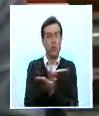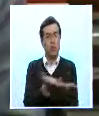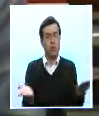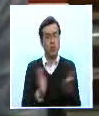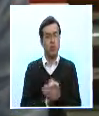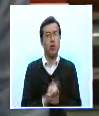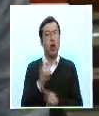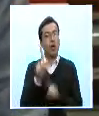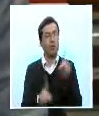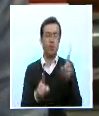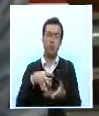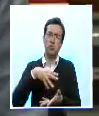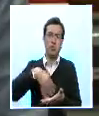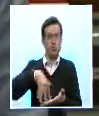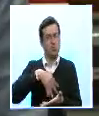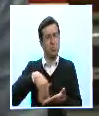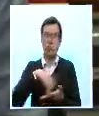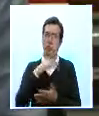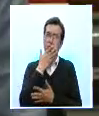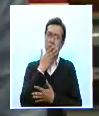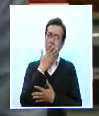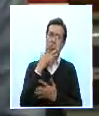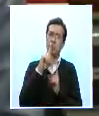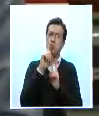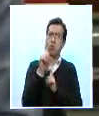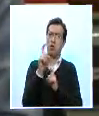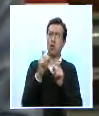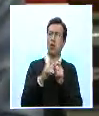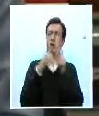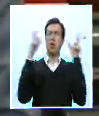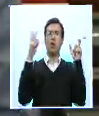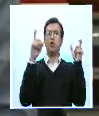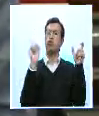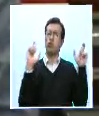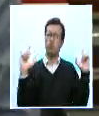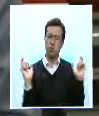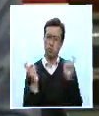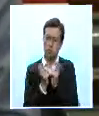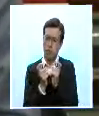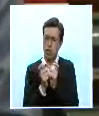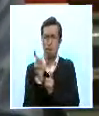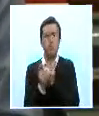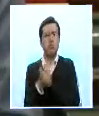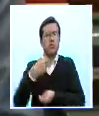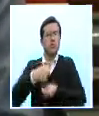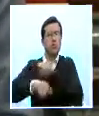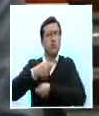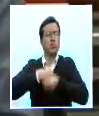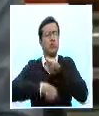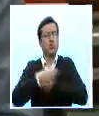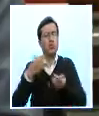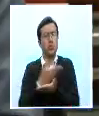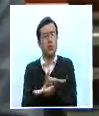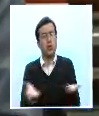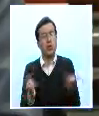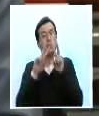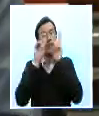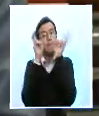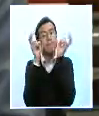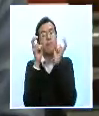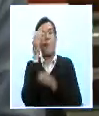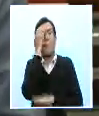han surgido inquietudes respecto de la situación uno de los grandes sino de los pequeños comerciantes de productos considerados entre comillas